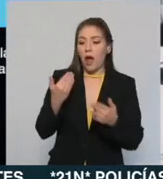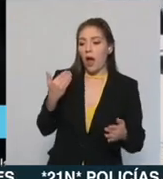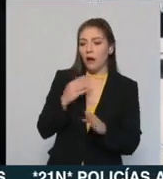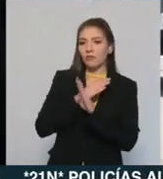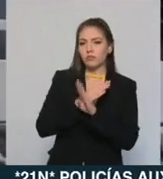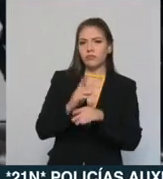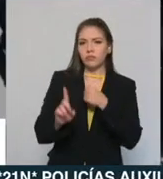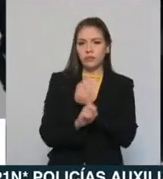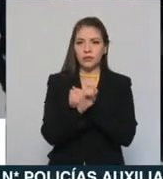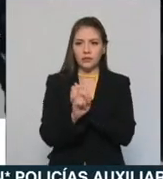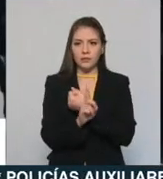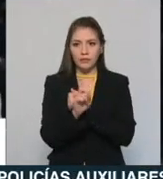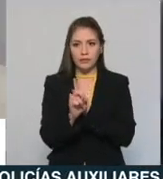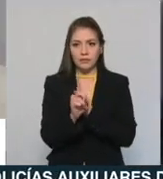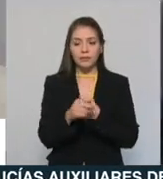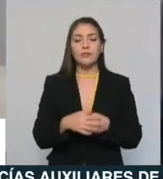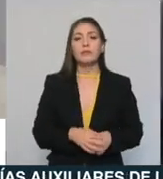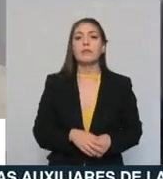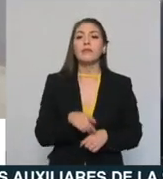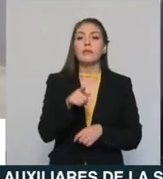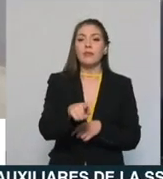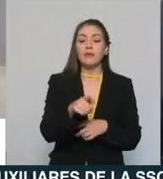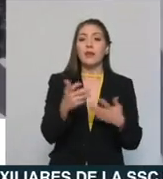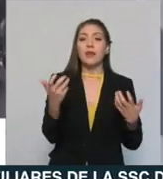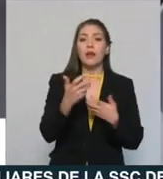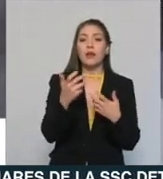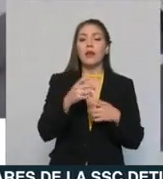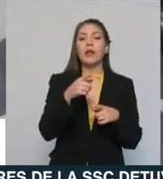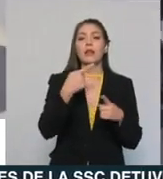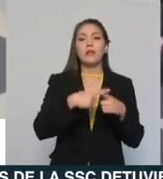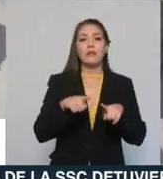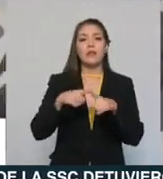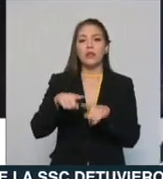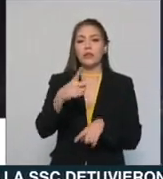El despliegue se realizará en 266